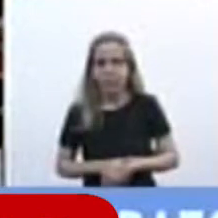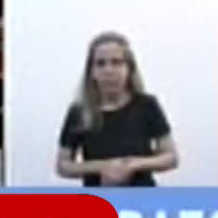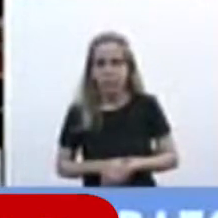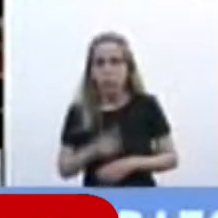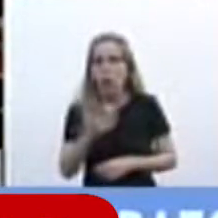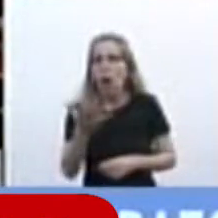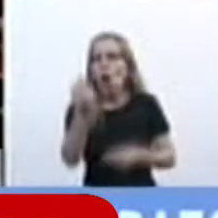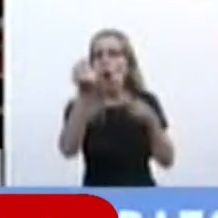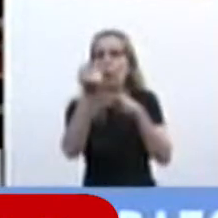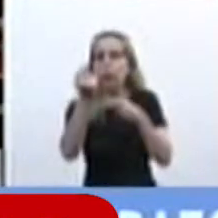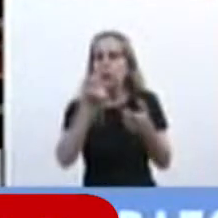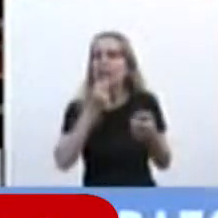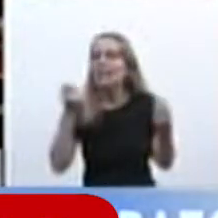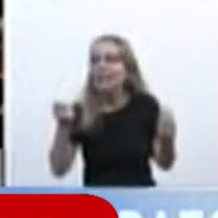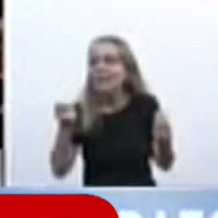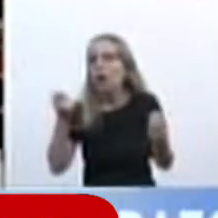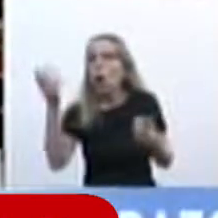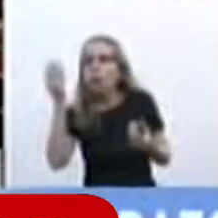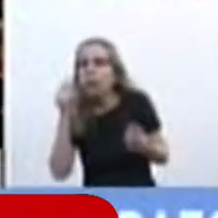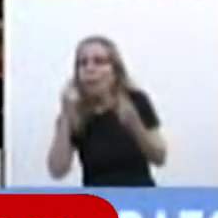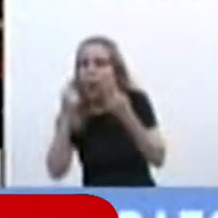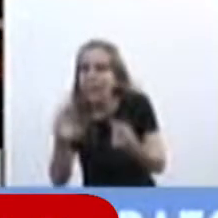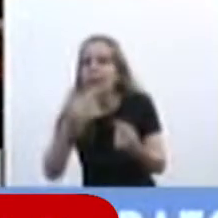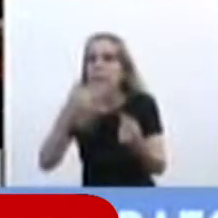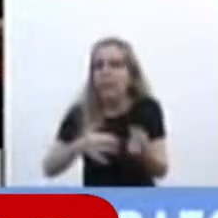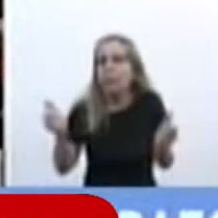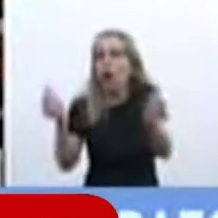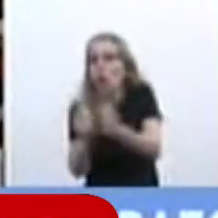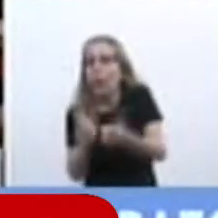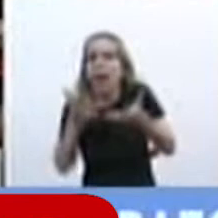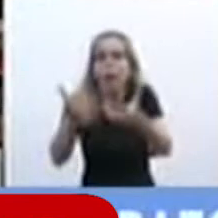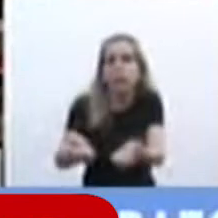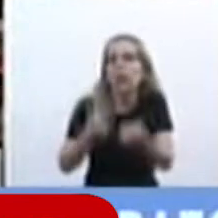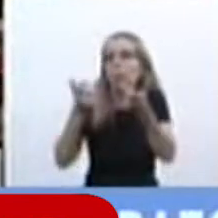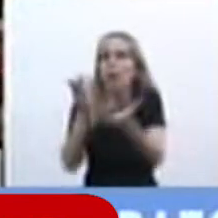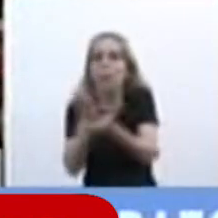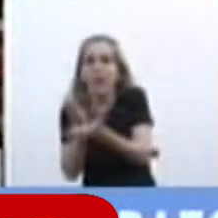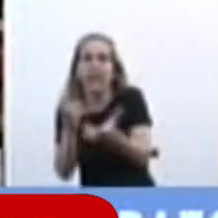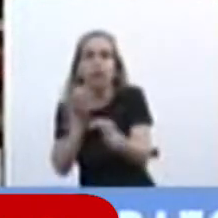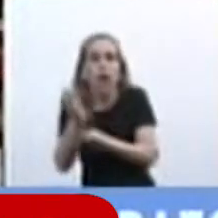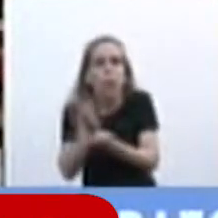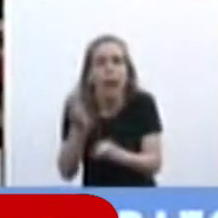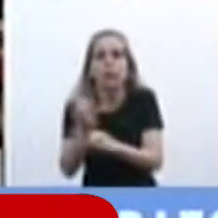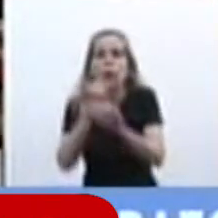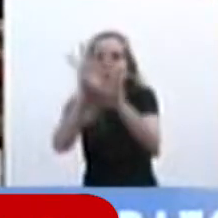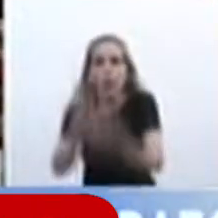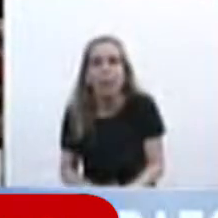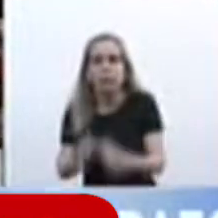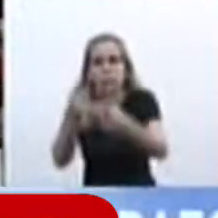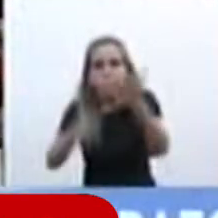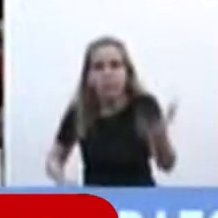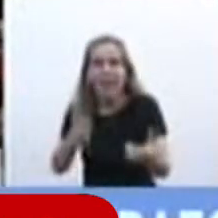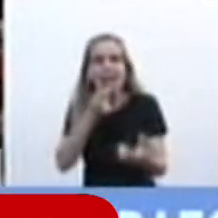Una oportunidad si abrazamos, si escuchamos, si comprendemos, si acompañamos, si garantizamos derechos, si educamos, si formamos,